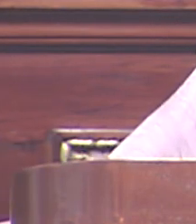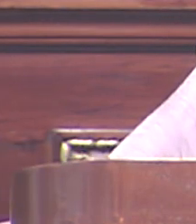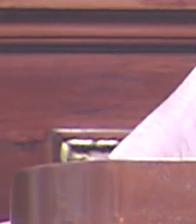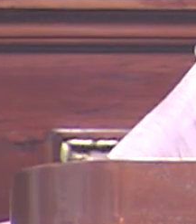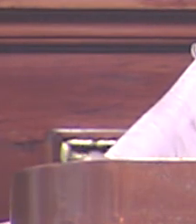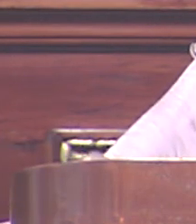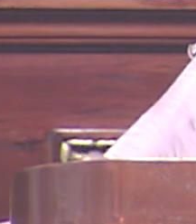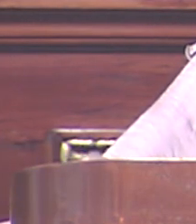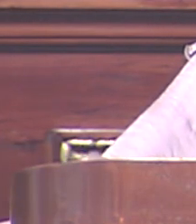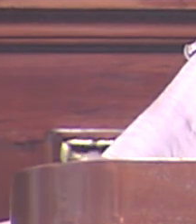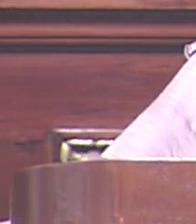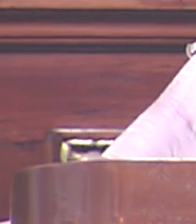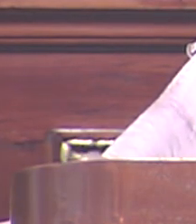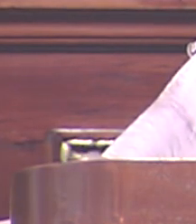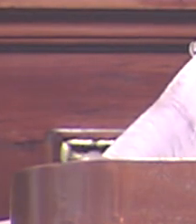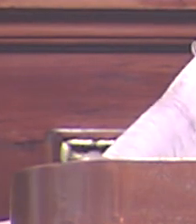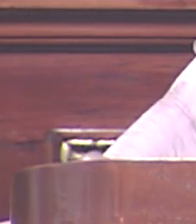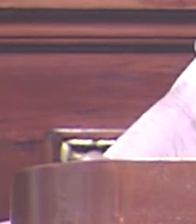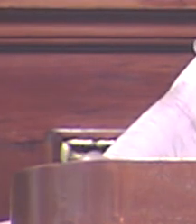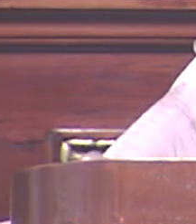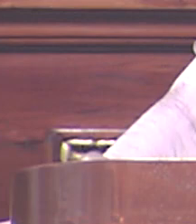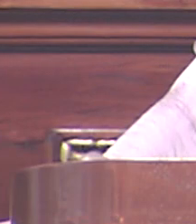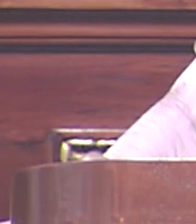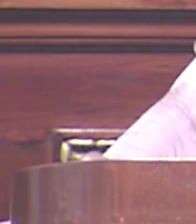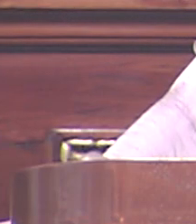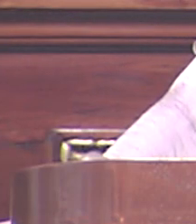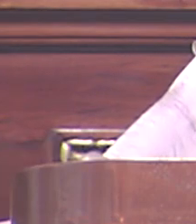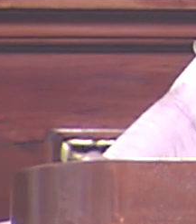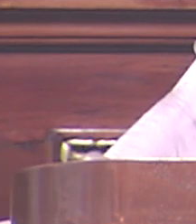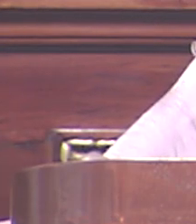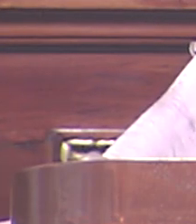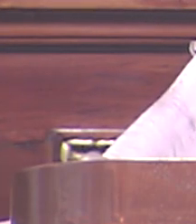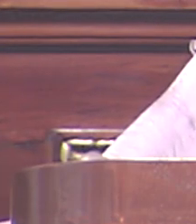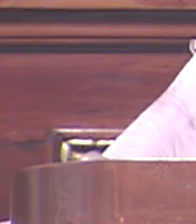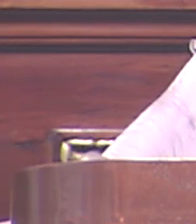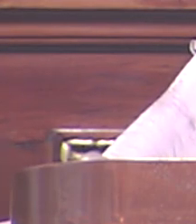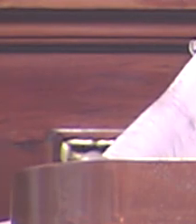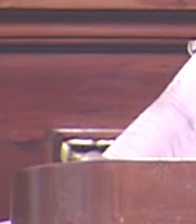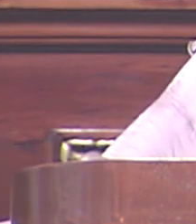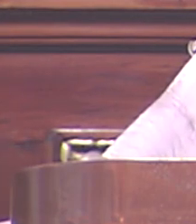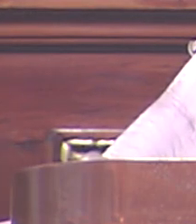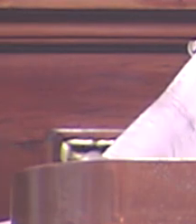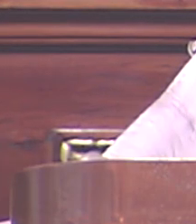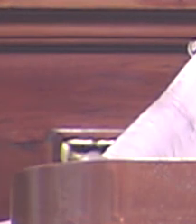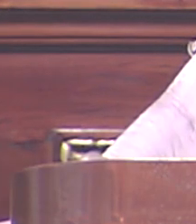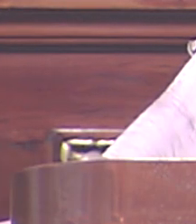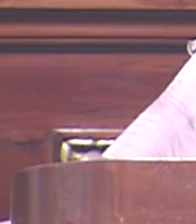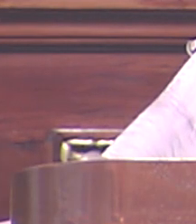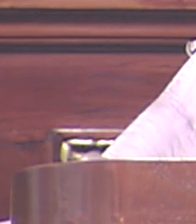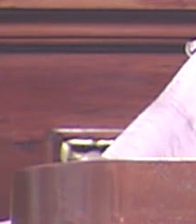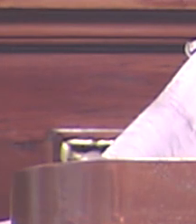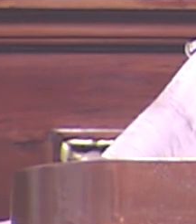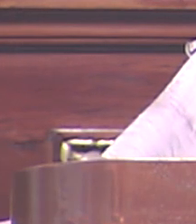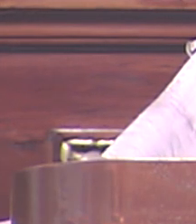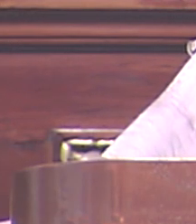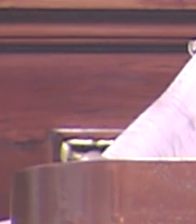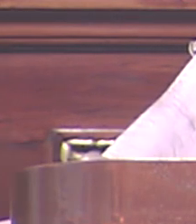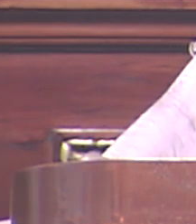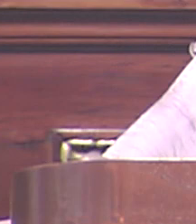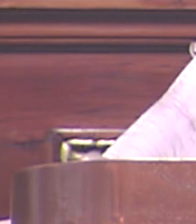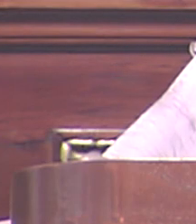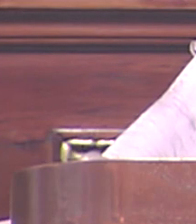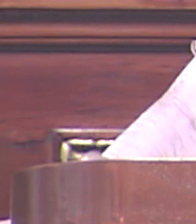El diputado José Martín Padilla Sánchez. En su ausencia, el diputado Alfredo